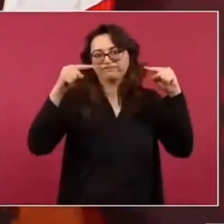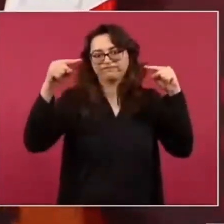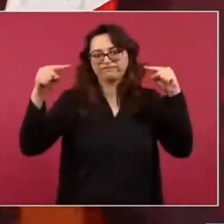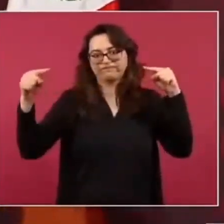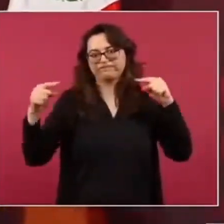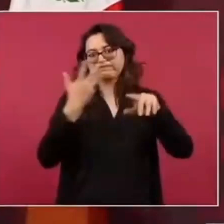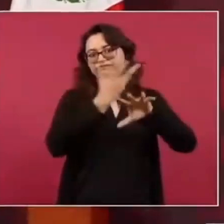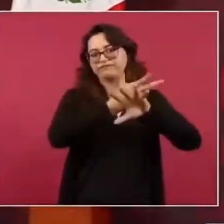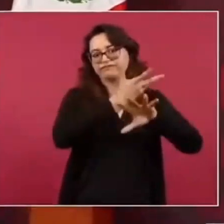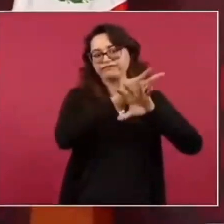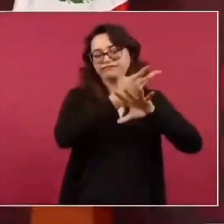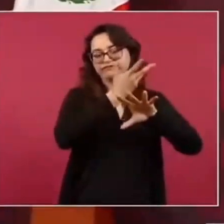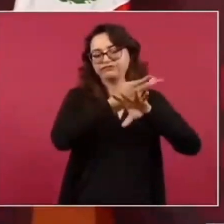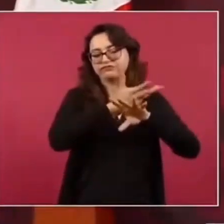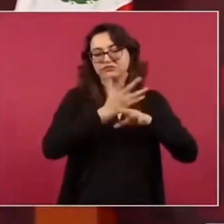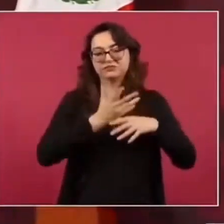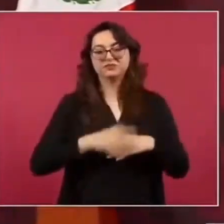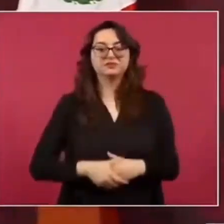con Estados Unidos.